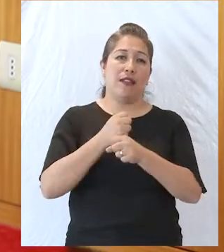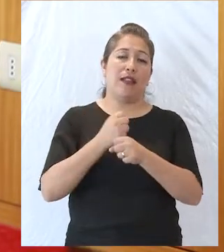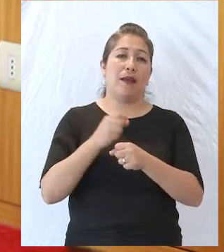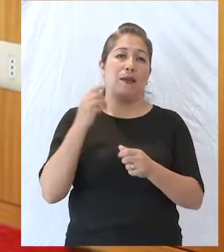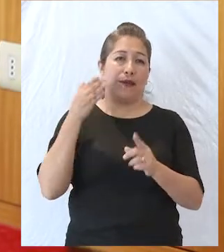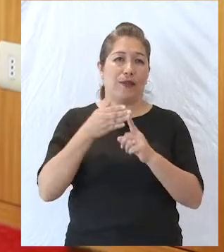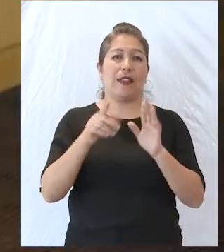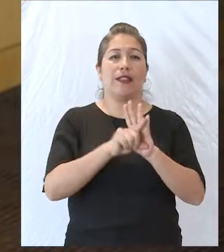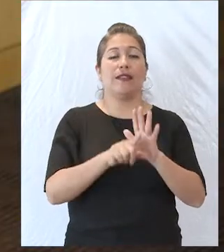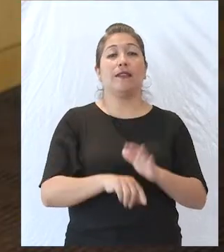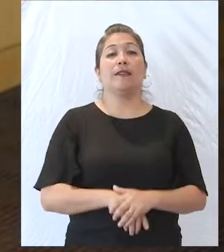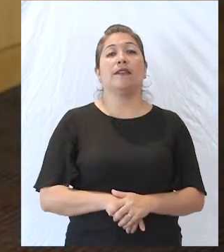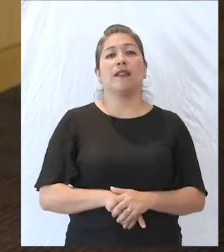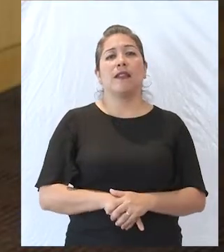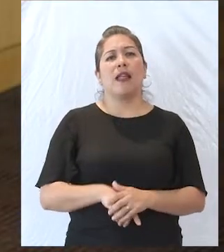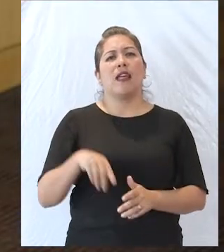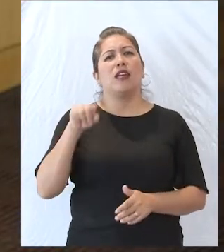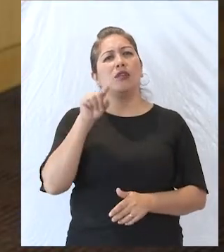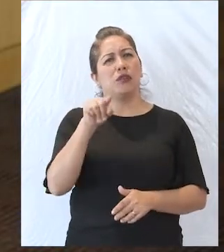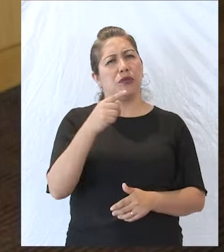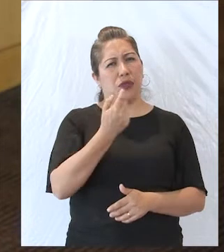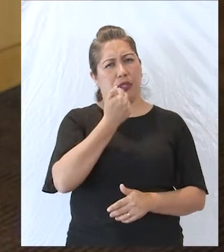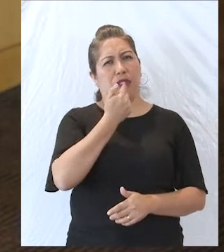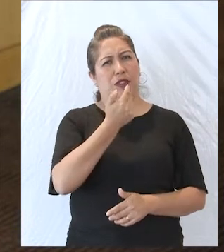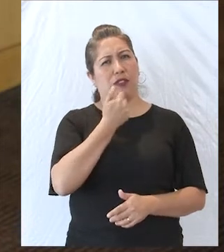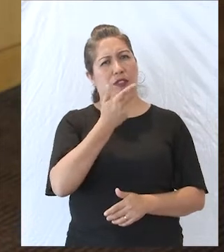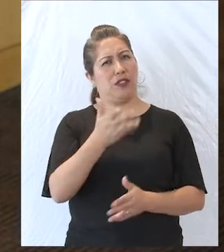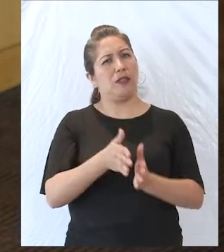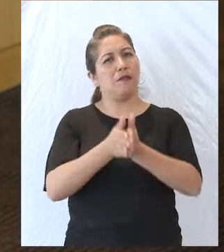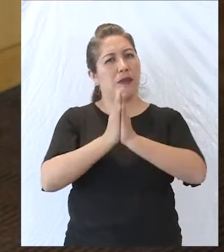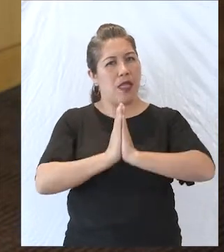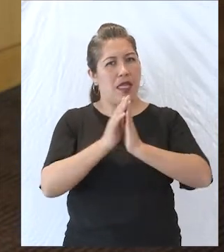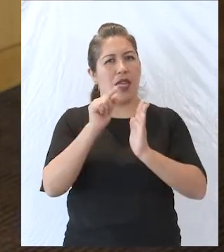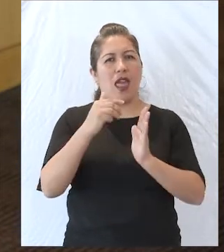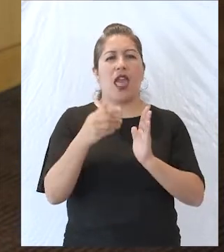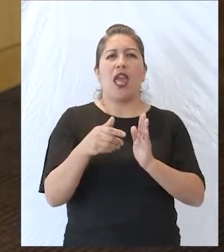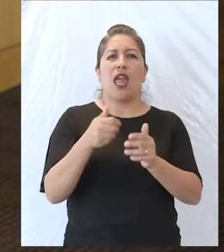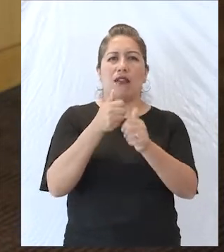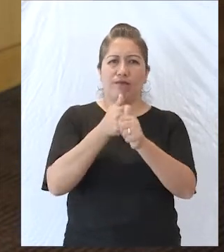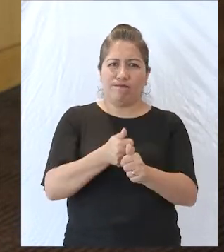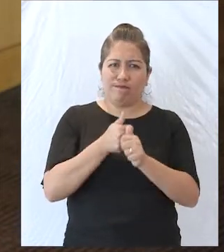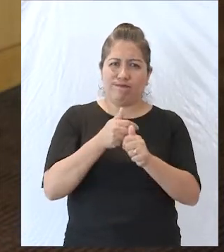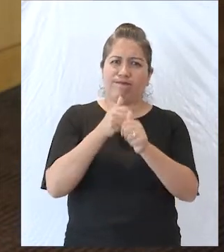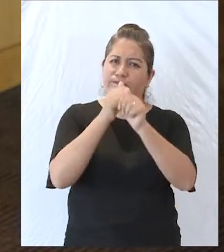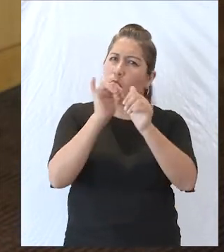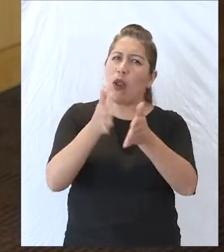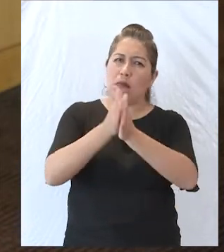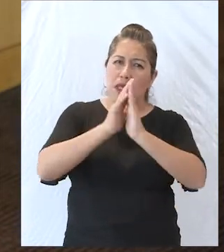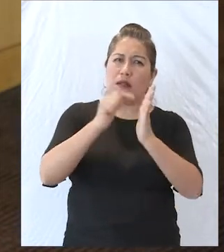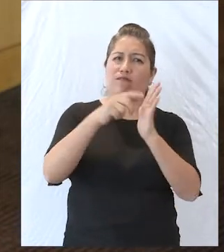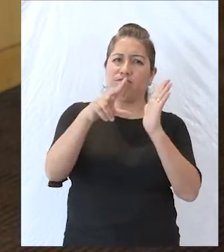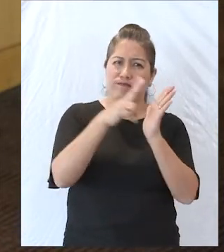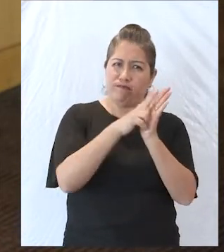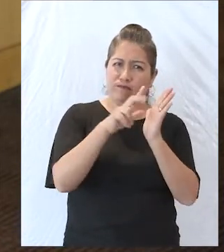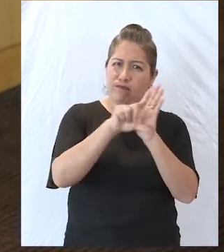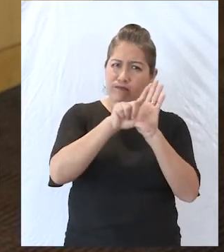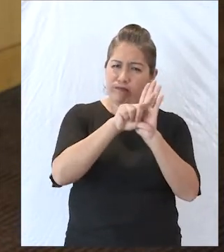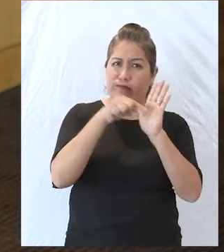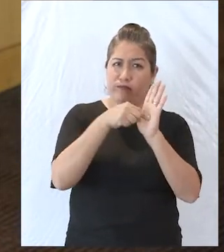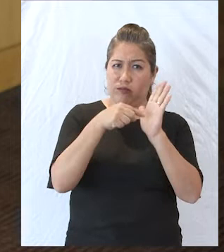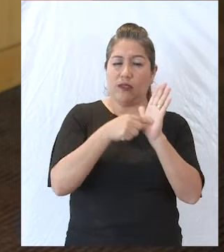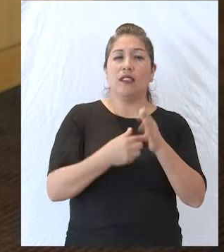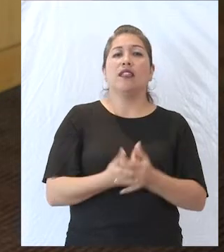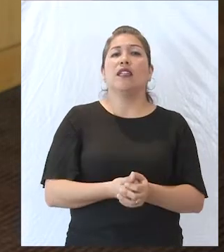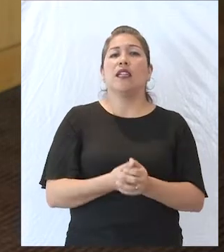labor en esa oportunidad, ¿no? Dentro de este paquete de reformas que ustedes están solicitando que tenga esta ley, hablan también sobre